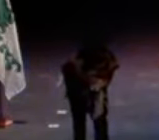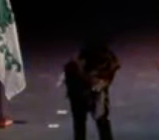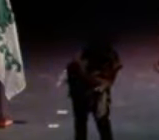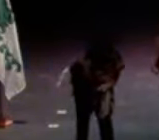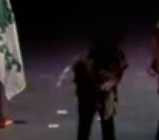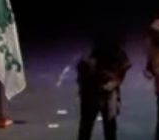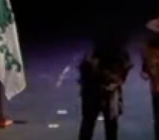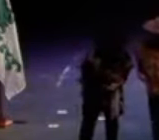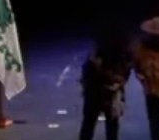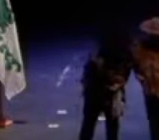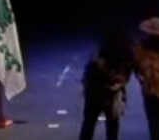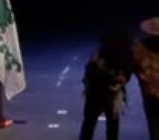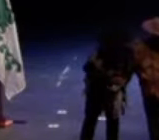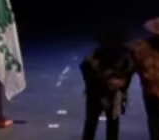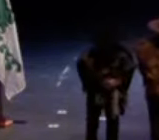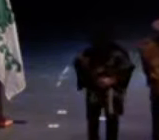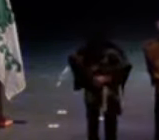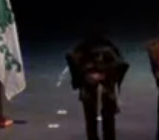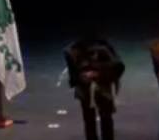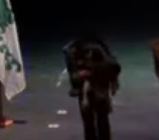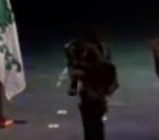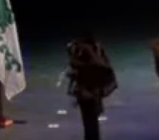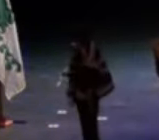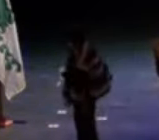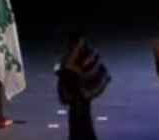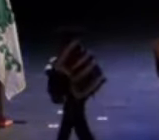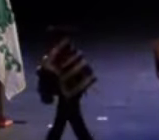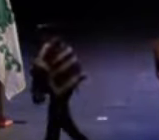ella quién baila quién baila